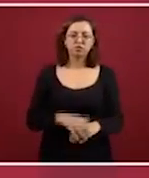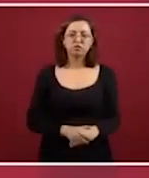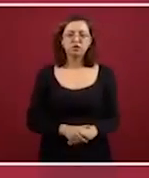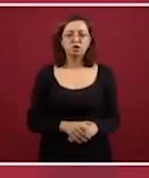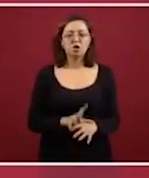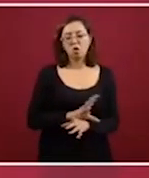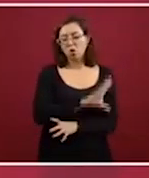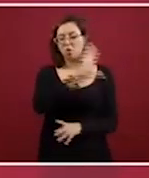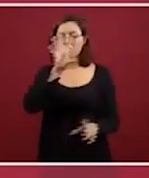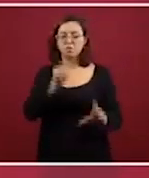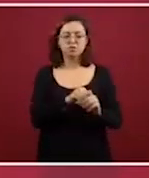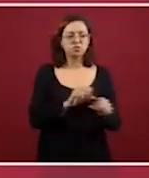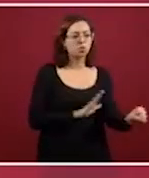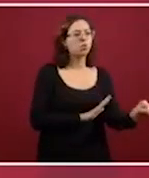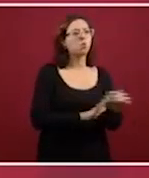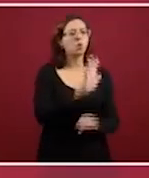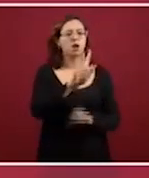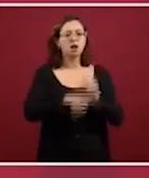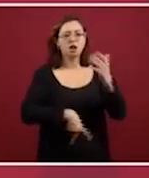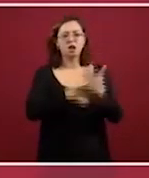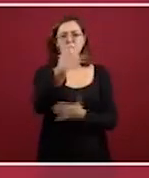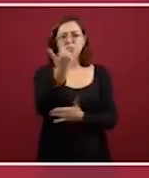Todos los proyectos